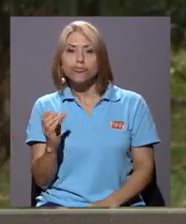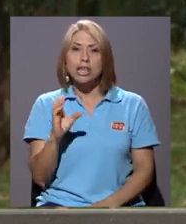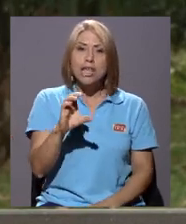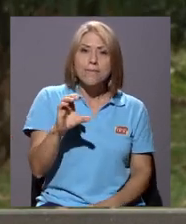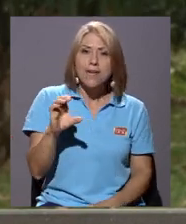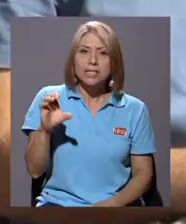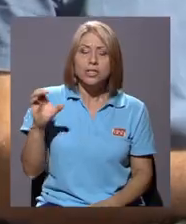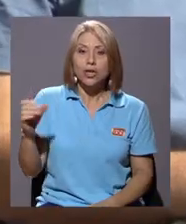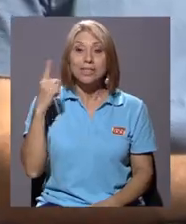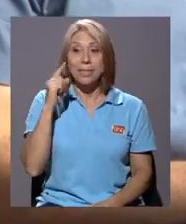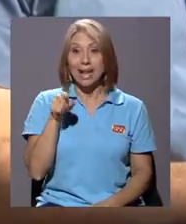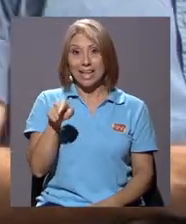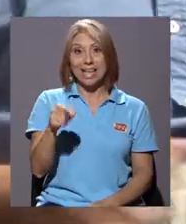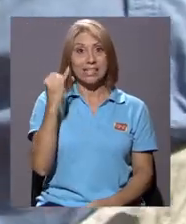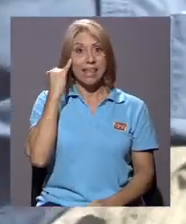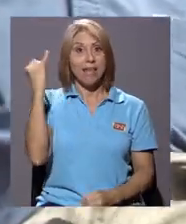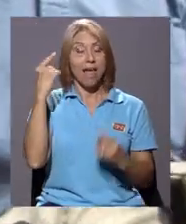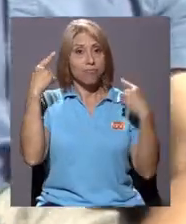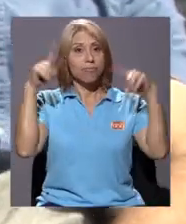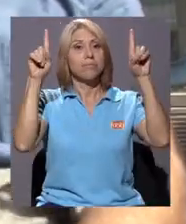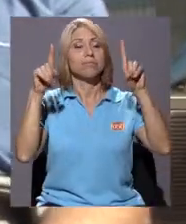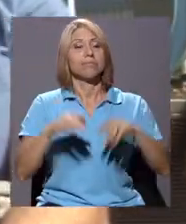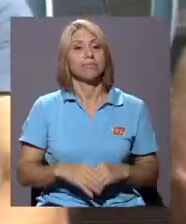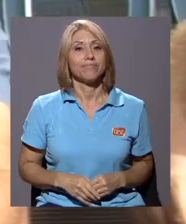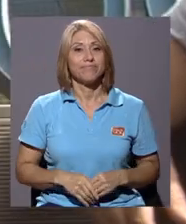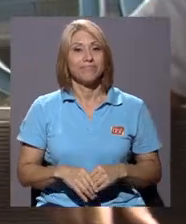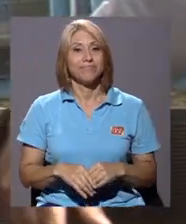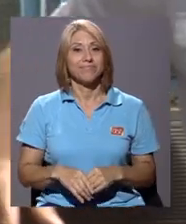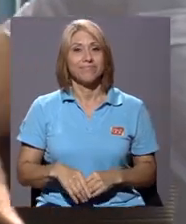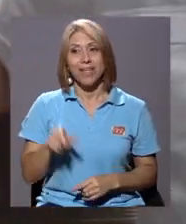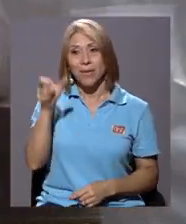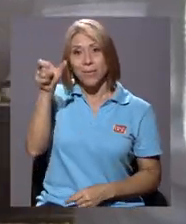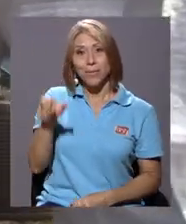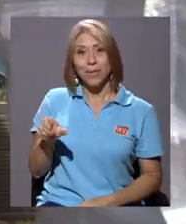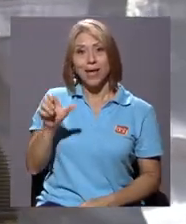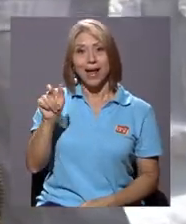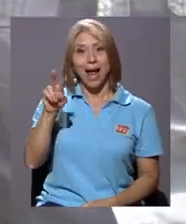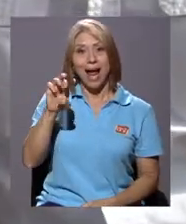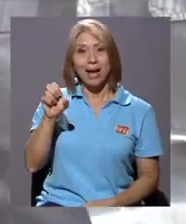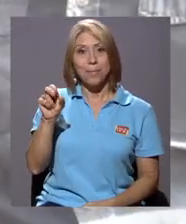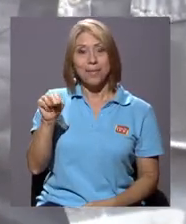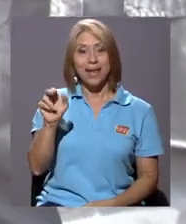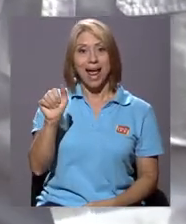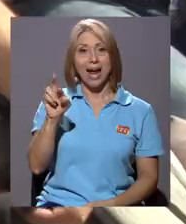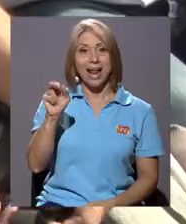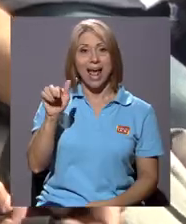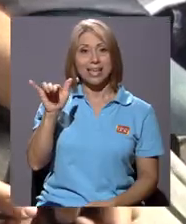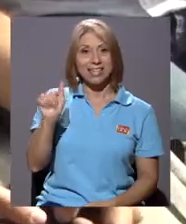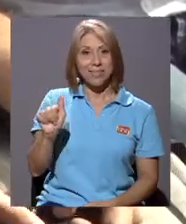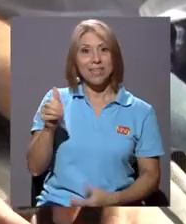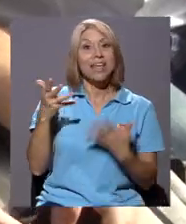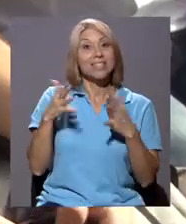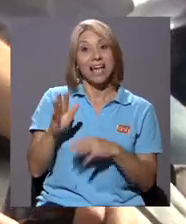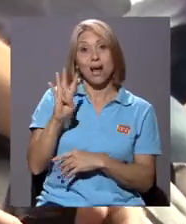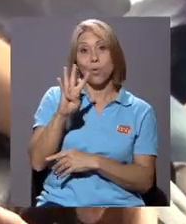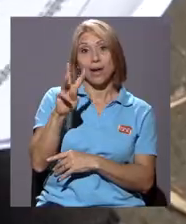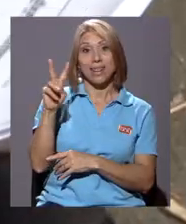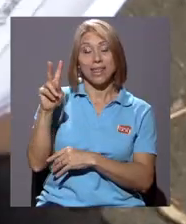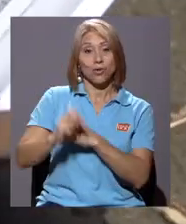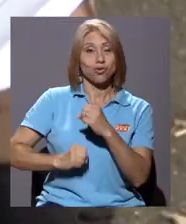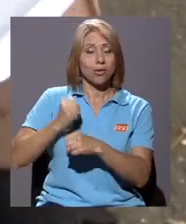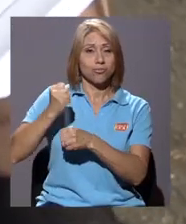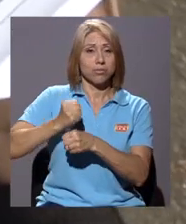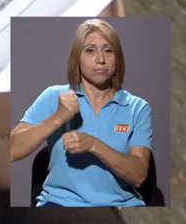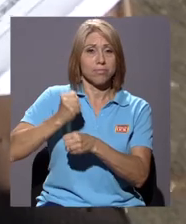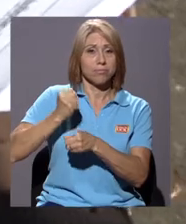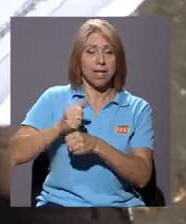esta idea sea realidad. De acuerdo con Carmen Araya, quien tiene 42 años de prestar servicio en la Universidad de